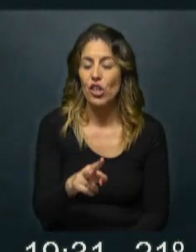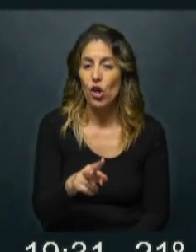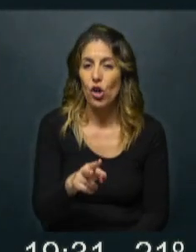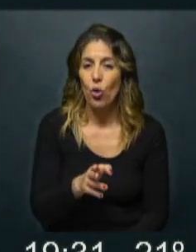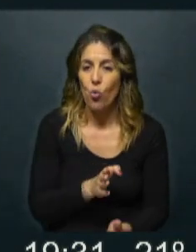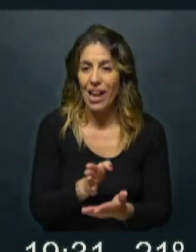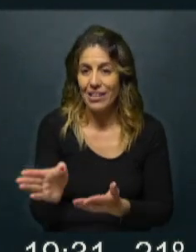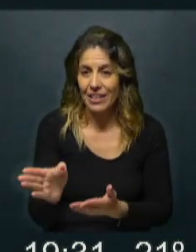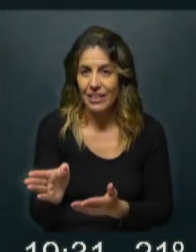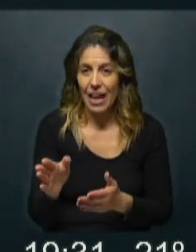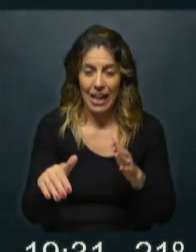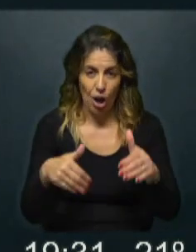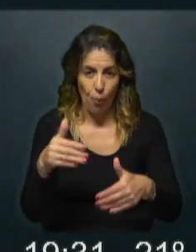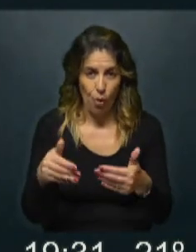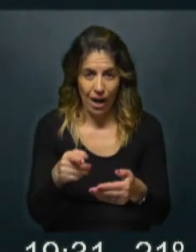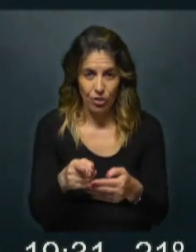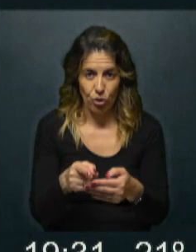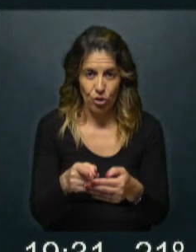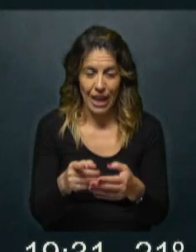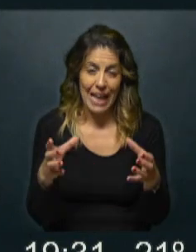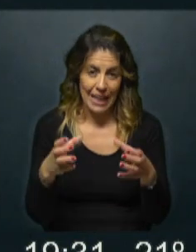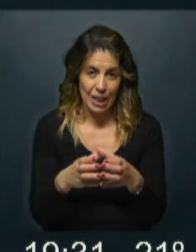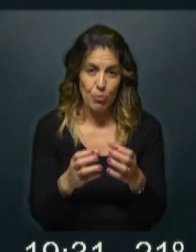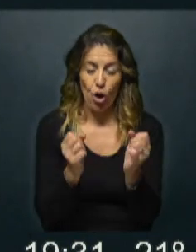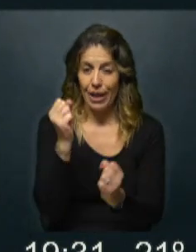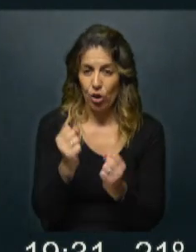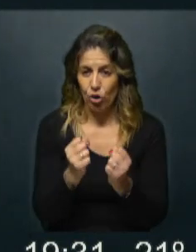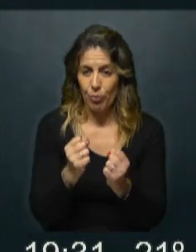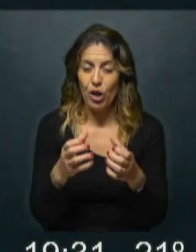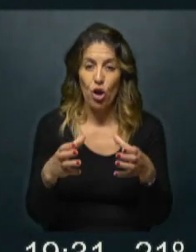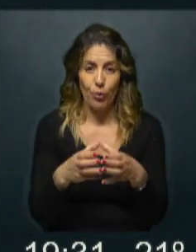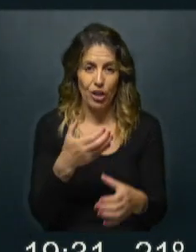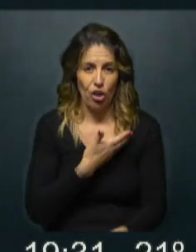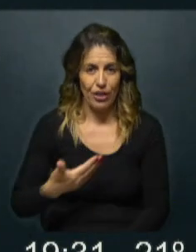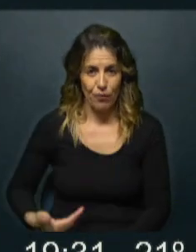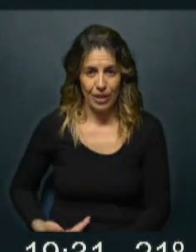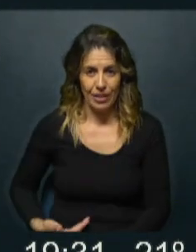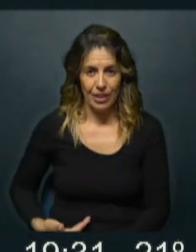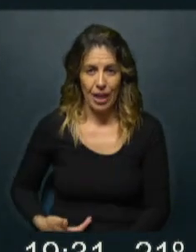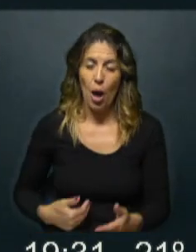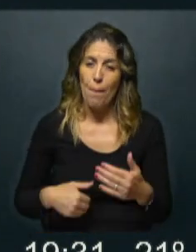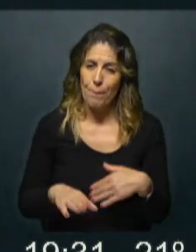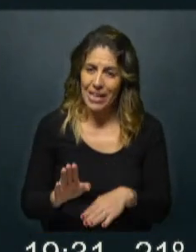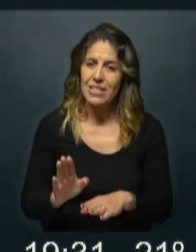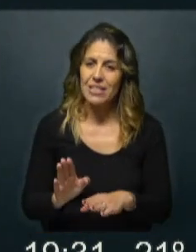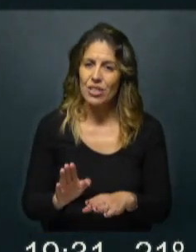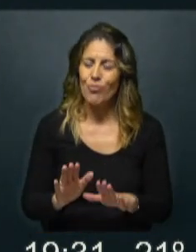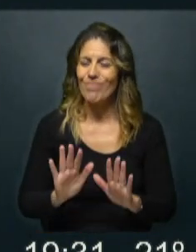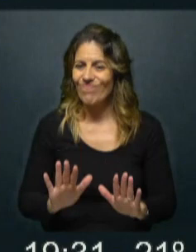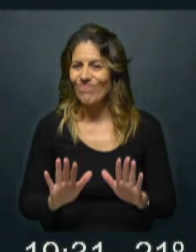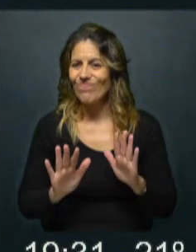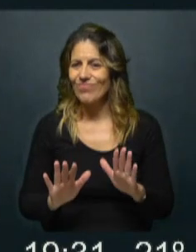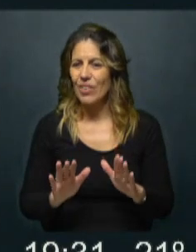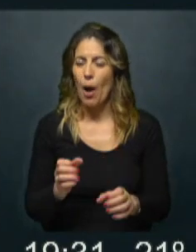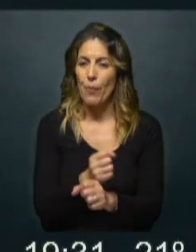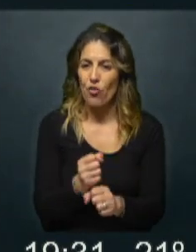que es la de convocatoria digamos lo que fue el equipo económico en los gobiernos del frente amplio que eran más reacios a